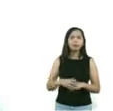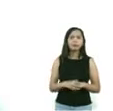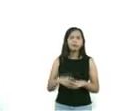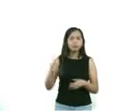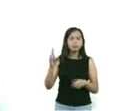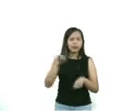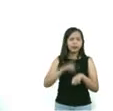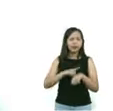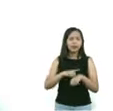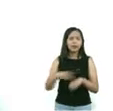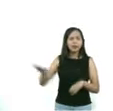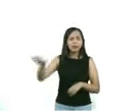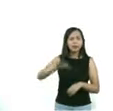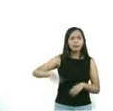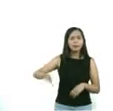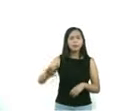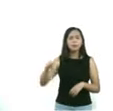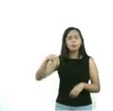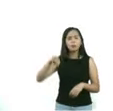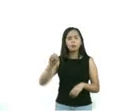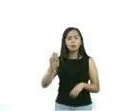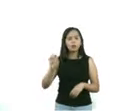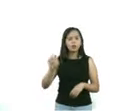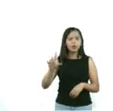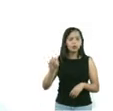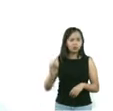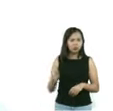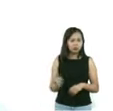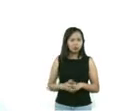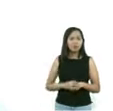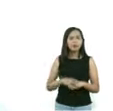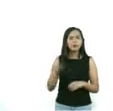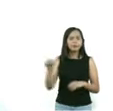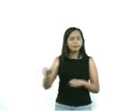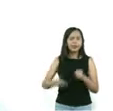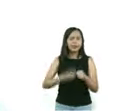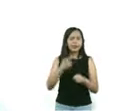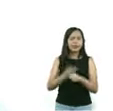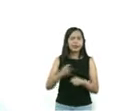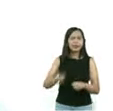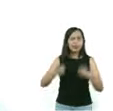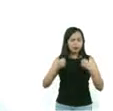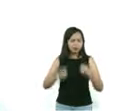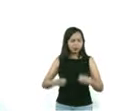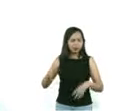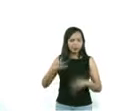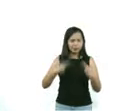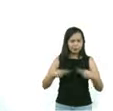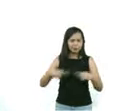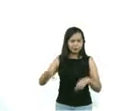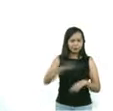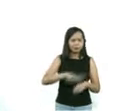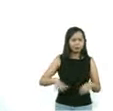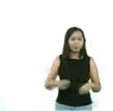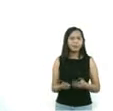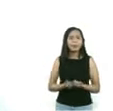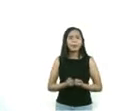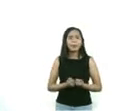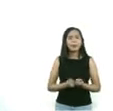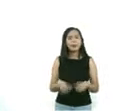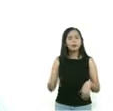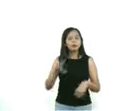base Morelos, Secretaría de Gobierno, Secretaría de Seguridad Ciudadana, y dentro de esta la Subsecretaría de